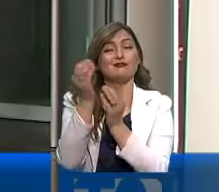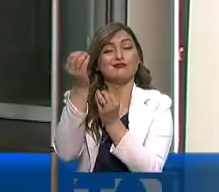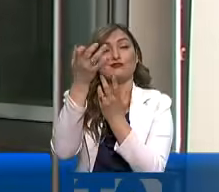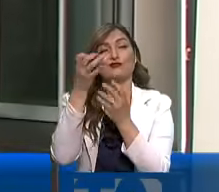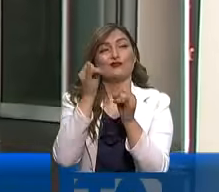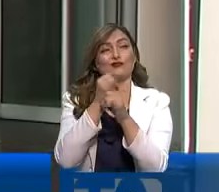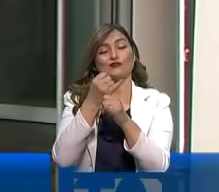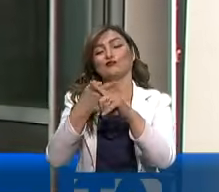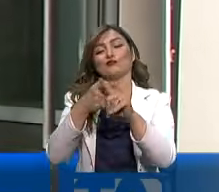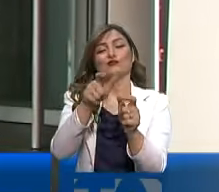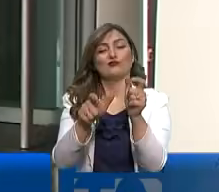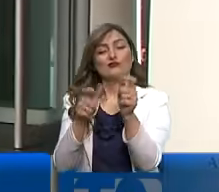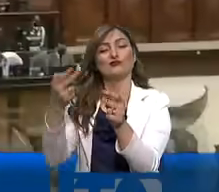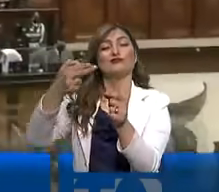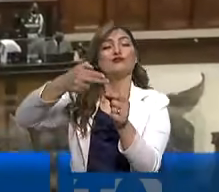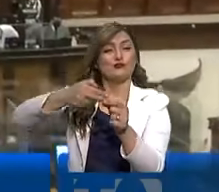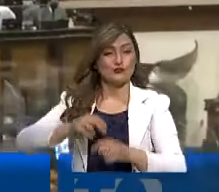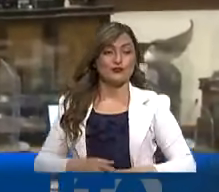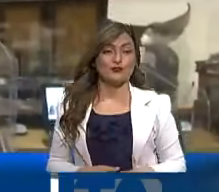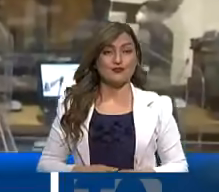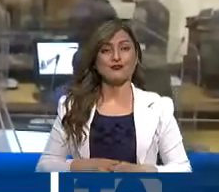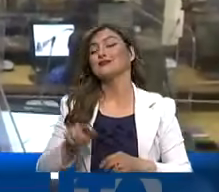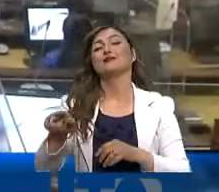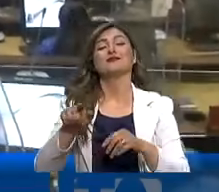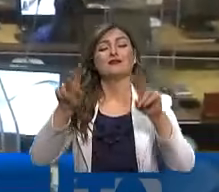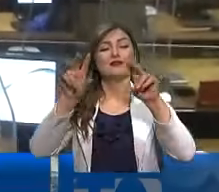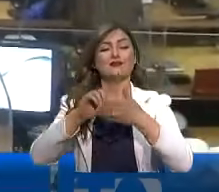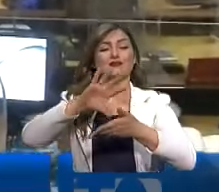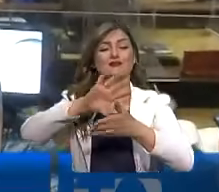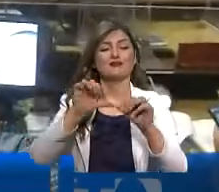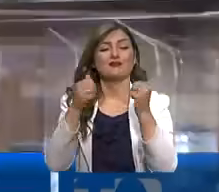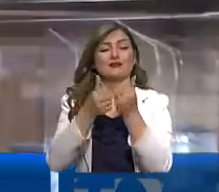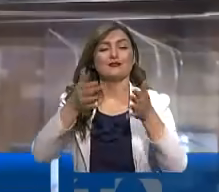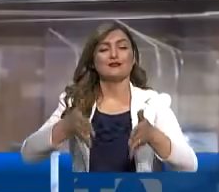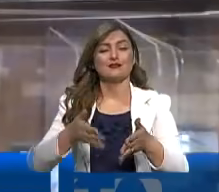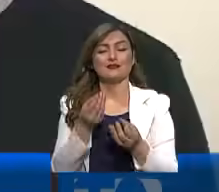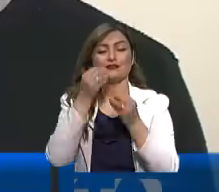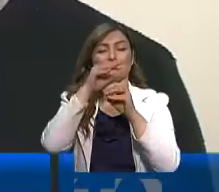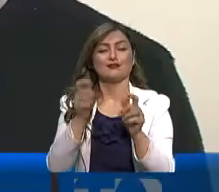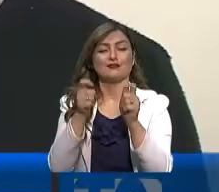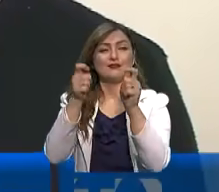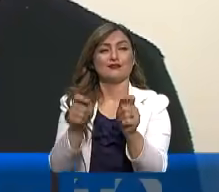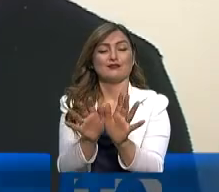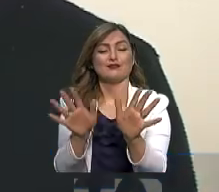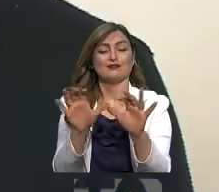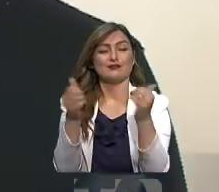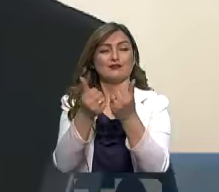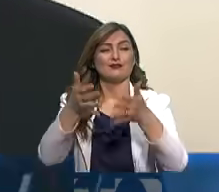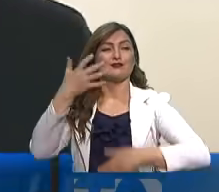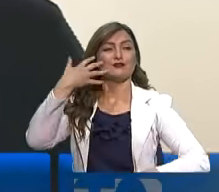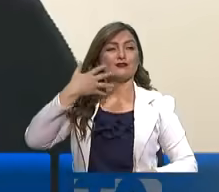información a instituciones y a personas involucradas. Esta mesa legislativa debe entregar un informe al Pleno de la Asamblea. Tenemos como